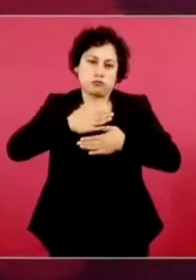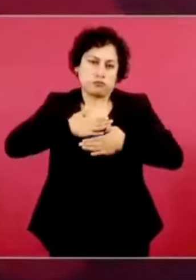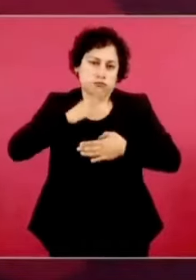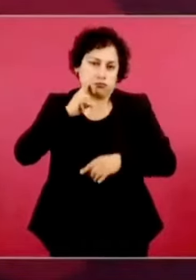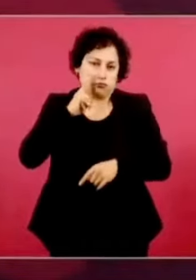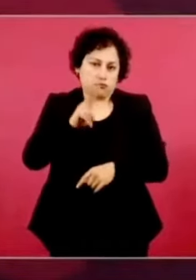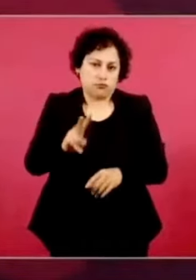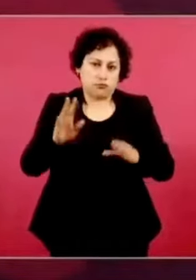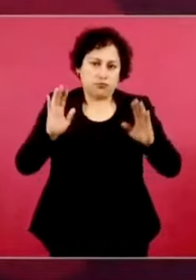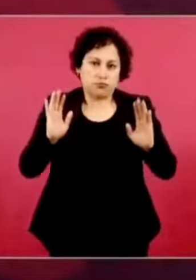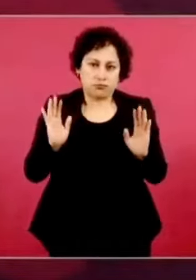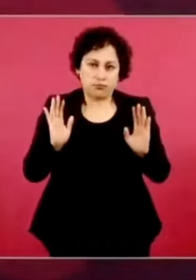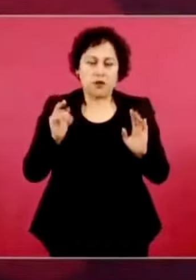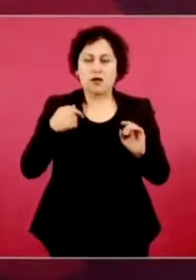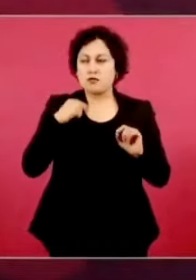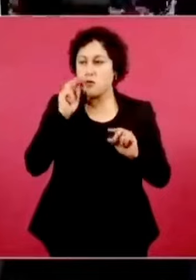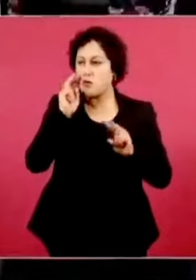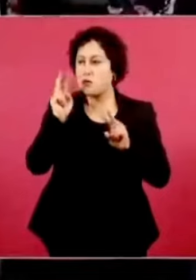inmejorables,